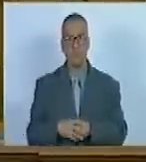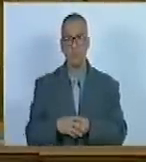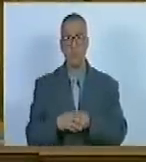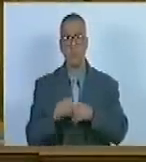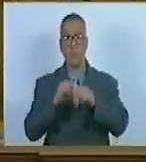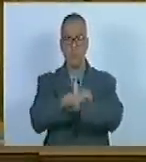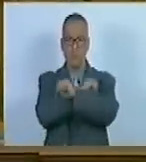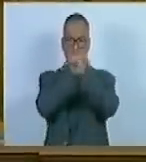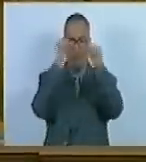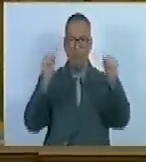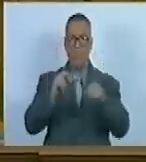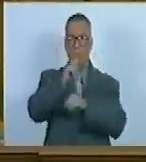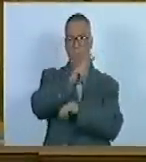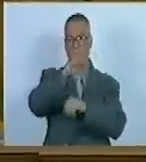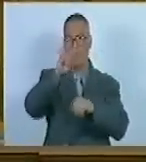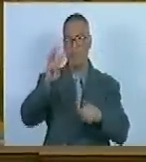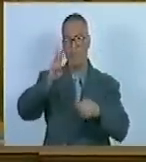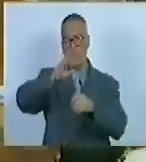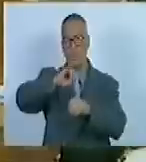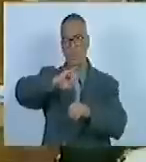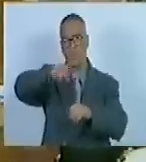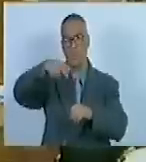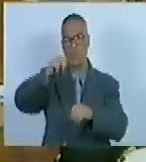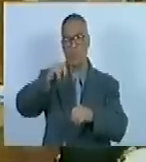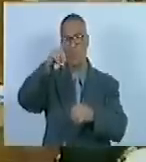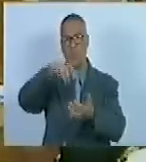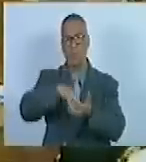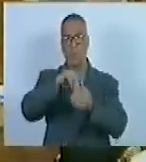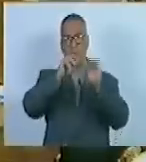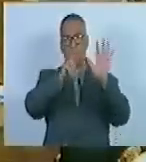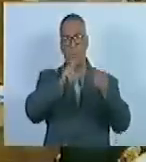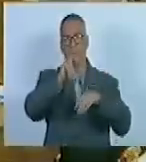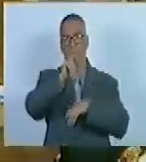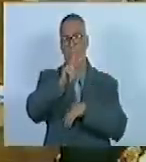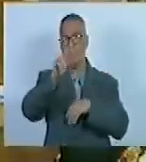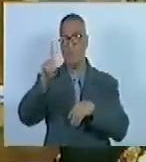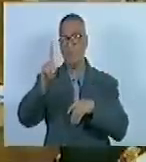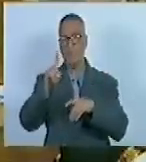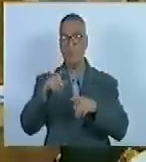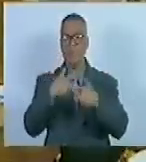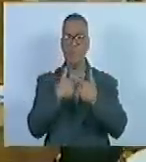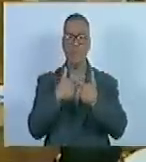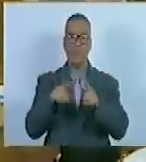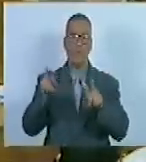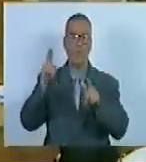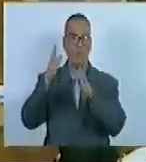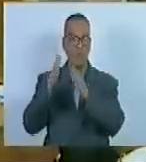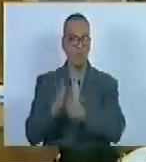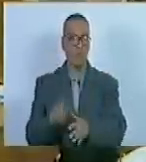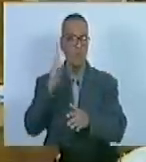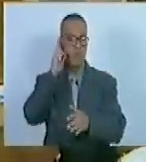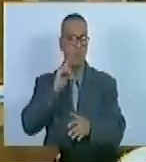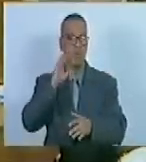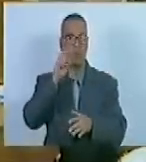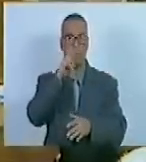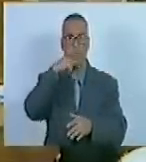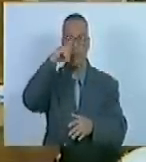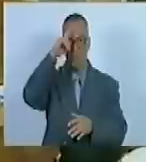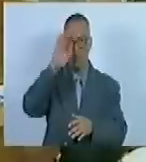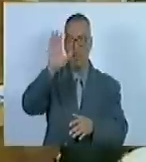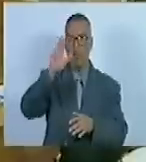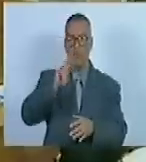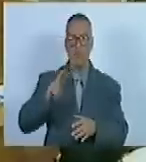la mañana del 24 de junio de 1821, el Libertador y Padre de la Patria Simón